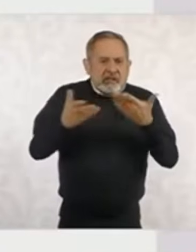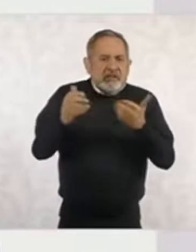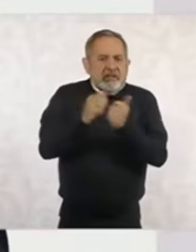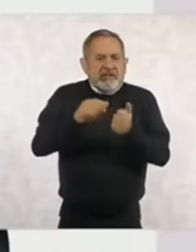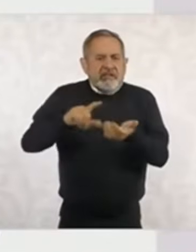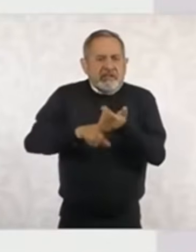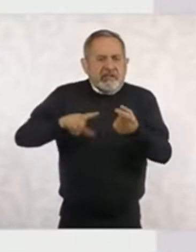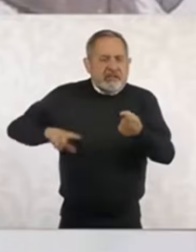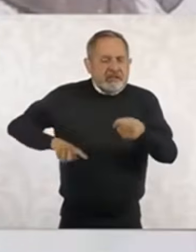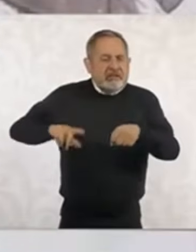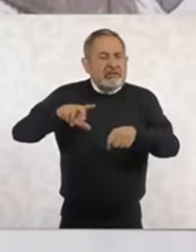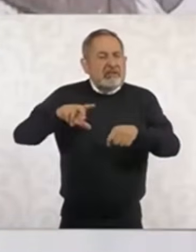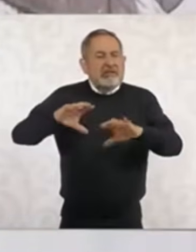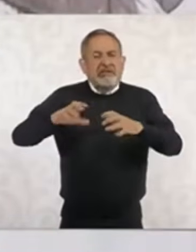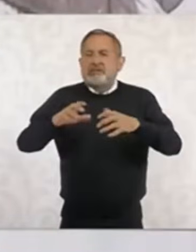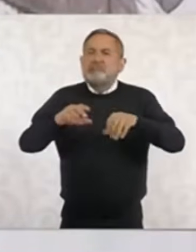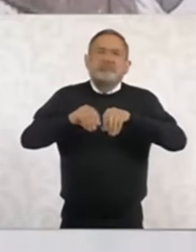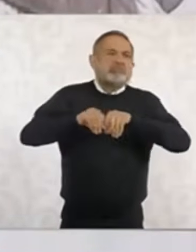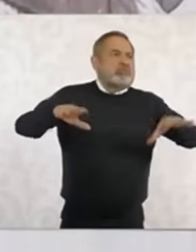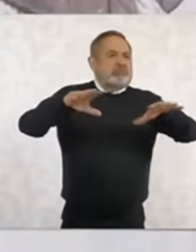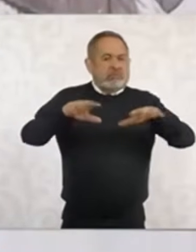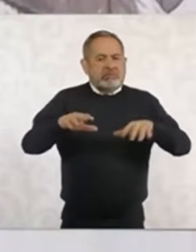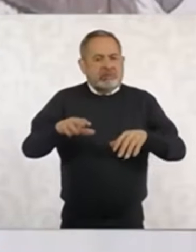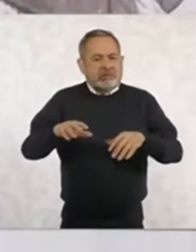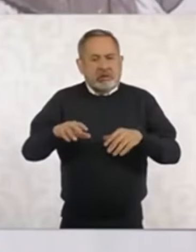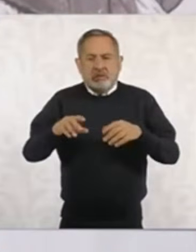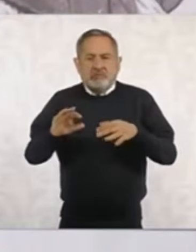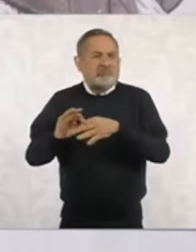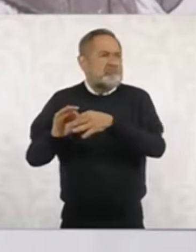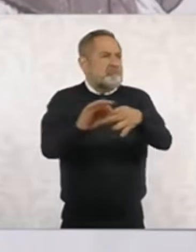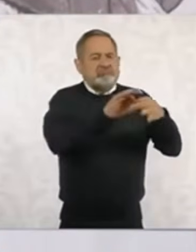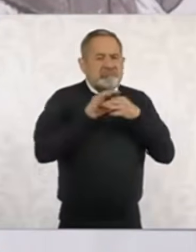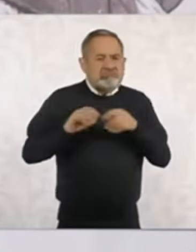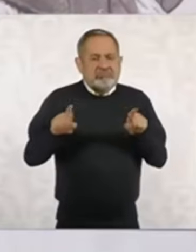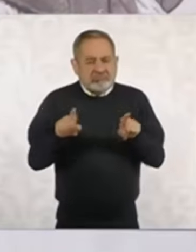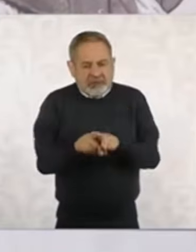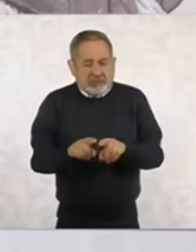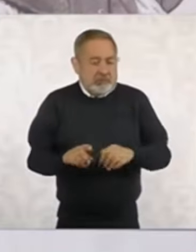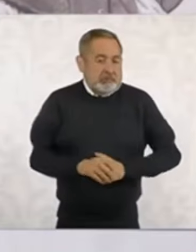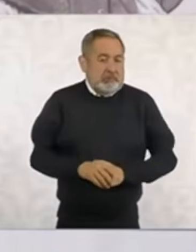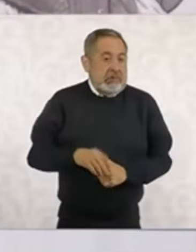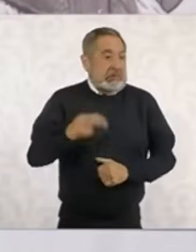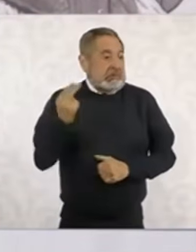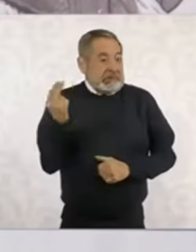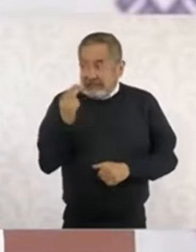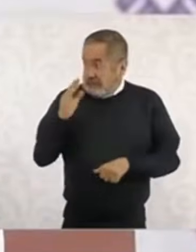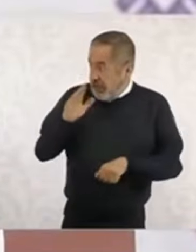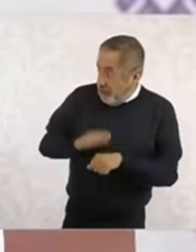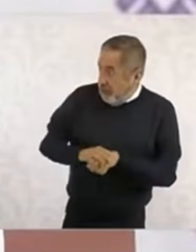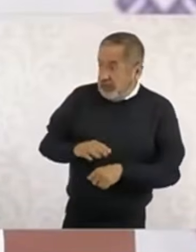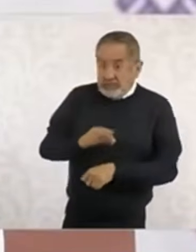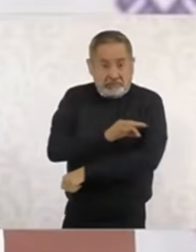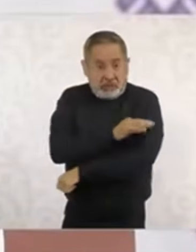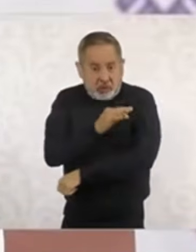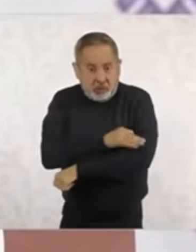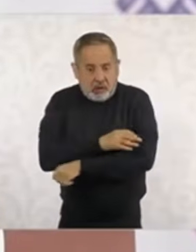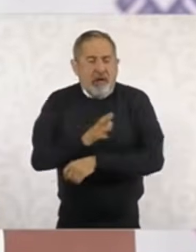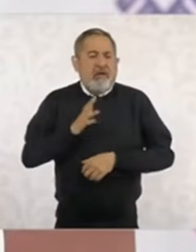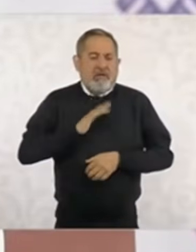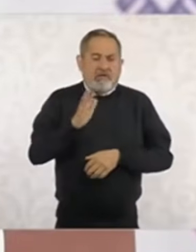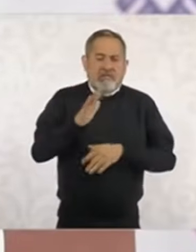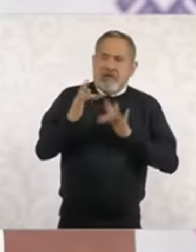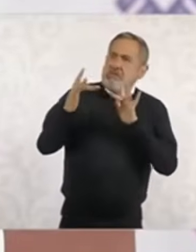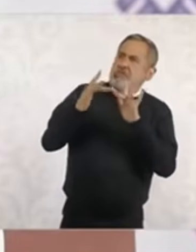país sea exactamente la misma. Si se requirieran más vacunas, ya estamos en contacto con